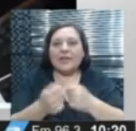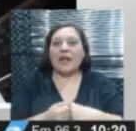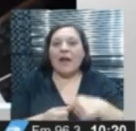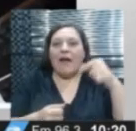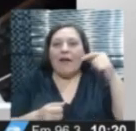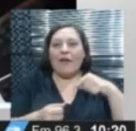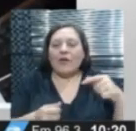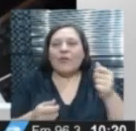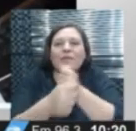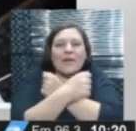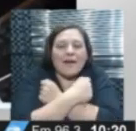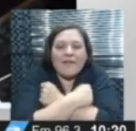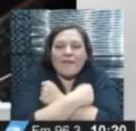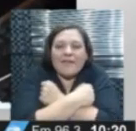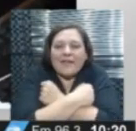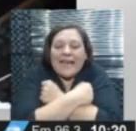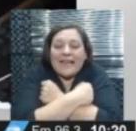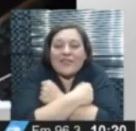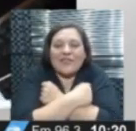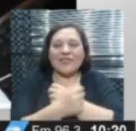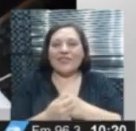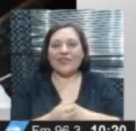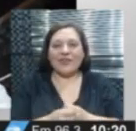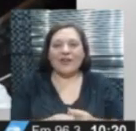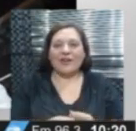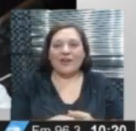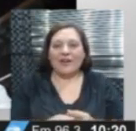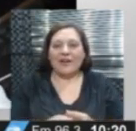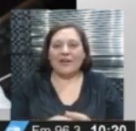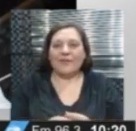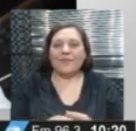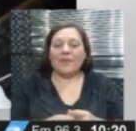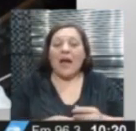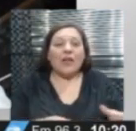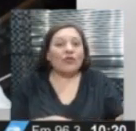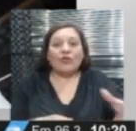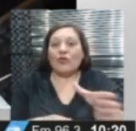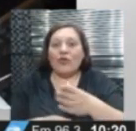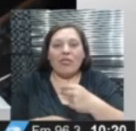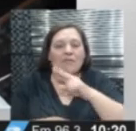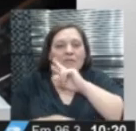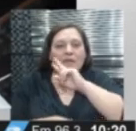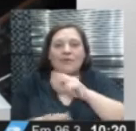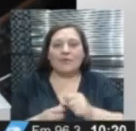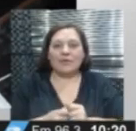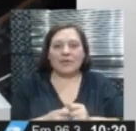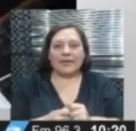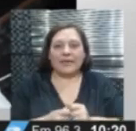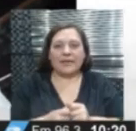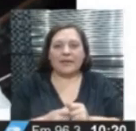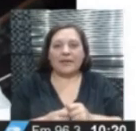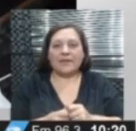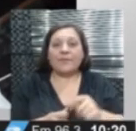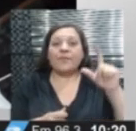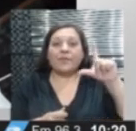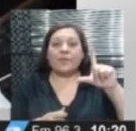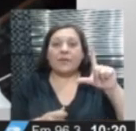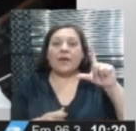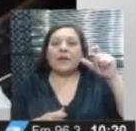abrazo y en este abrazo incluyo también a nuestras audiencias ella es Leticia